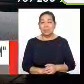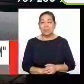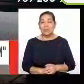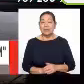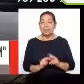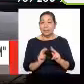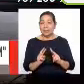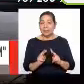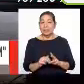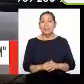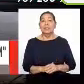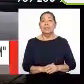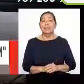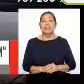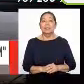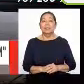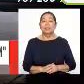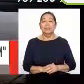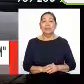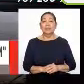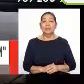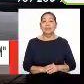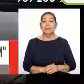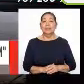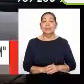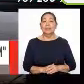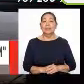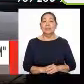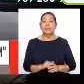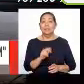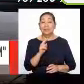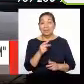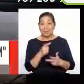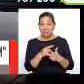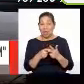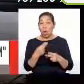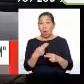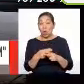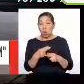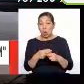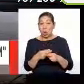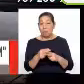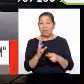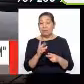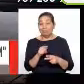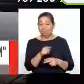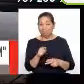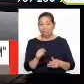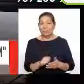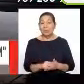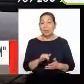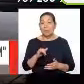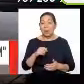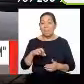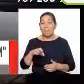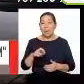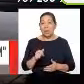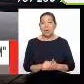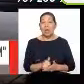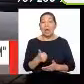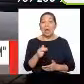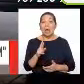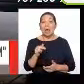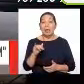favor, la diapositiva? Retrocede la diapositiva. Ya. Mire, ve, estos son los nombres de los delincuentes. José Manuel Parieli